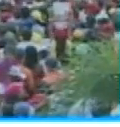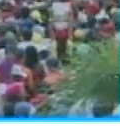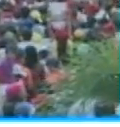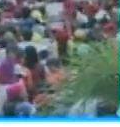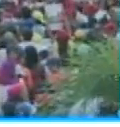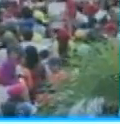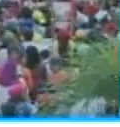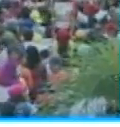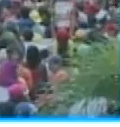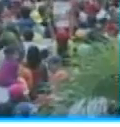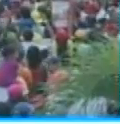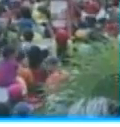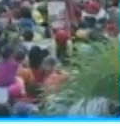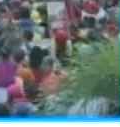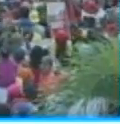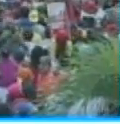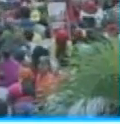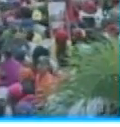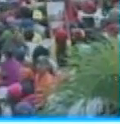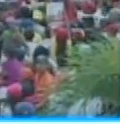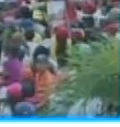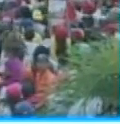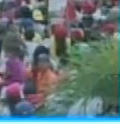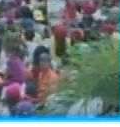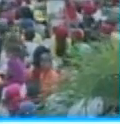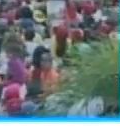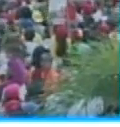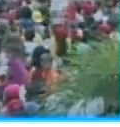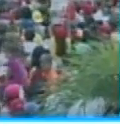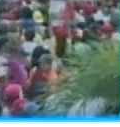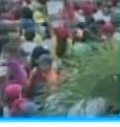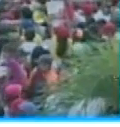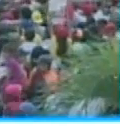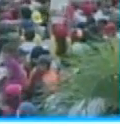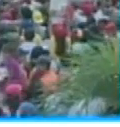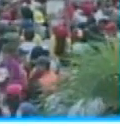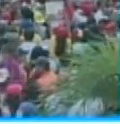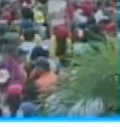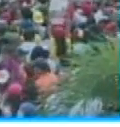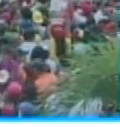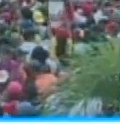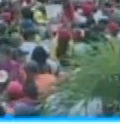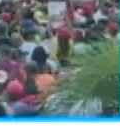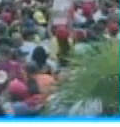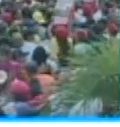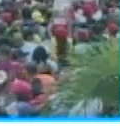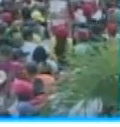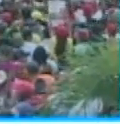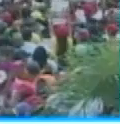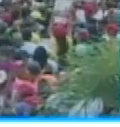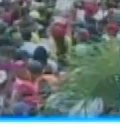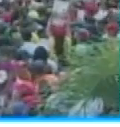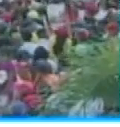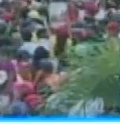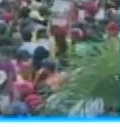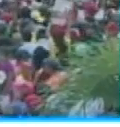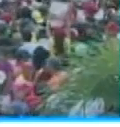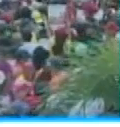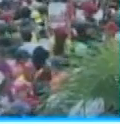Bueno, de punta a punta, el pueblo en la calle movilizado. Y mañana están invitados, mañana